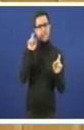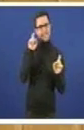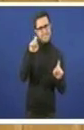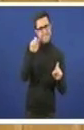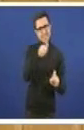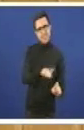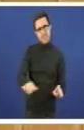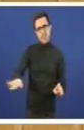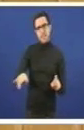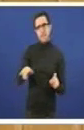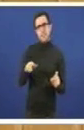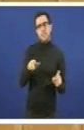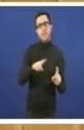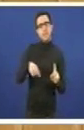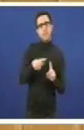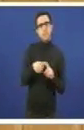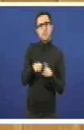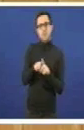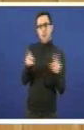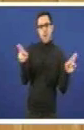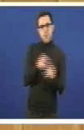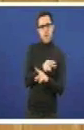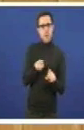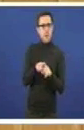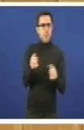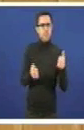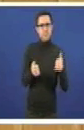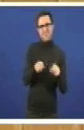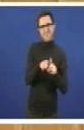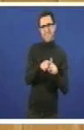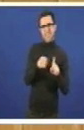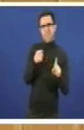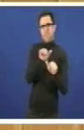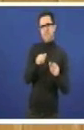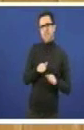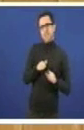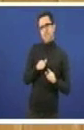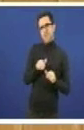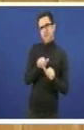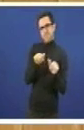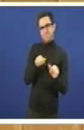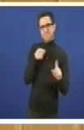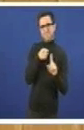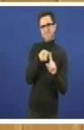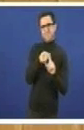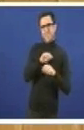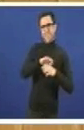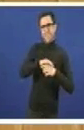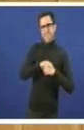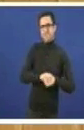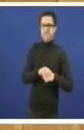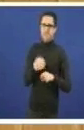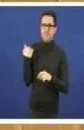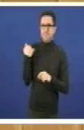clientelismo de gobernos anteriores do Partido Popular Por lo tanto a privatización é real